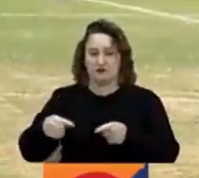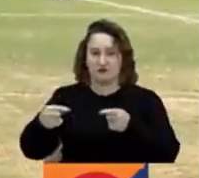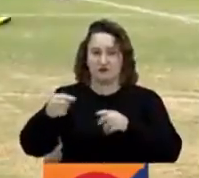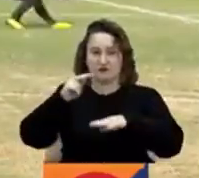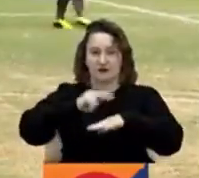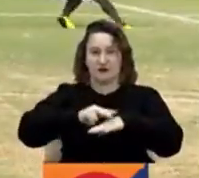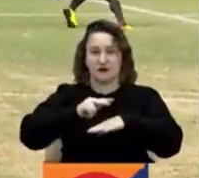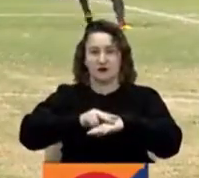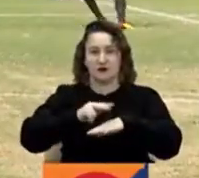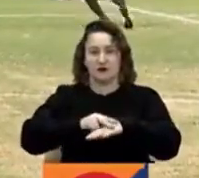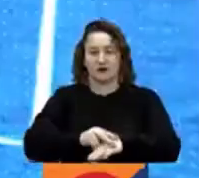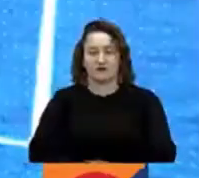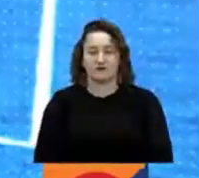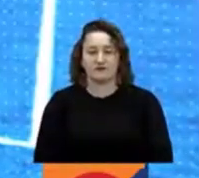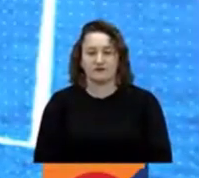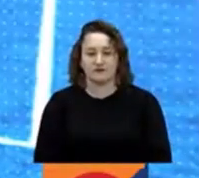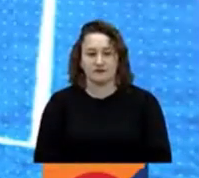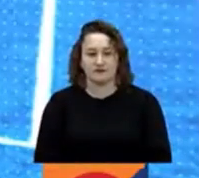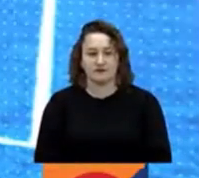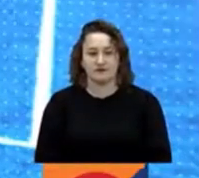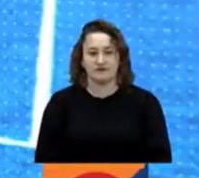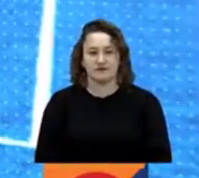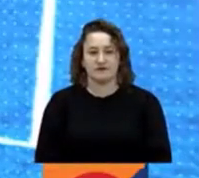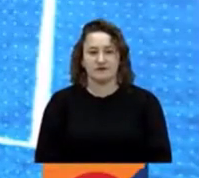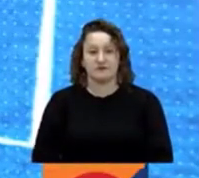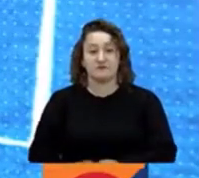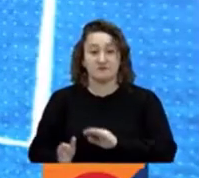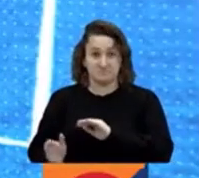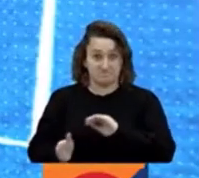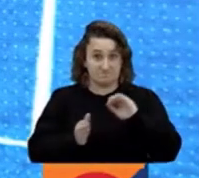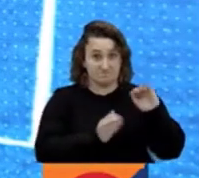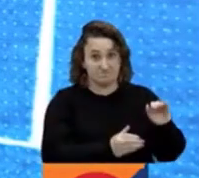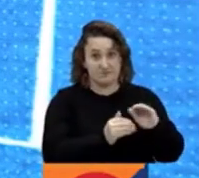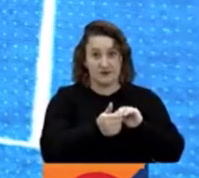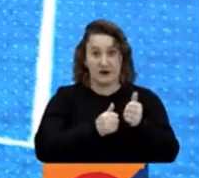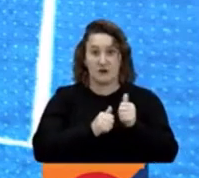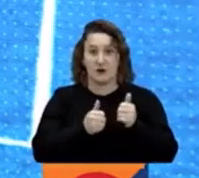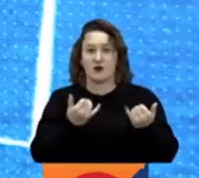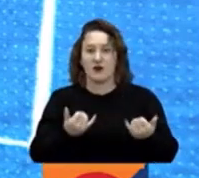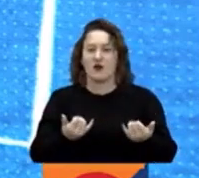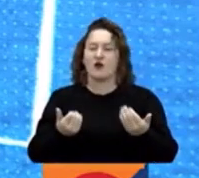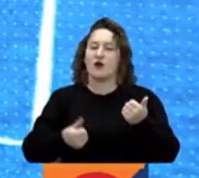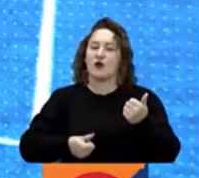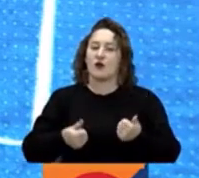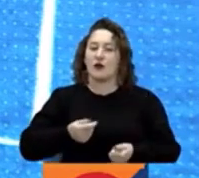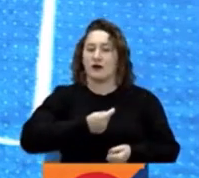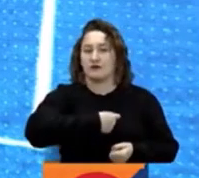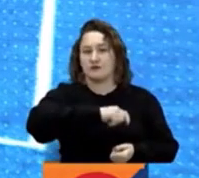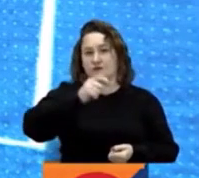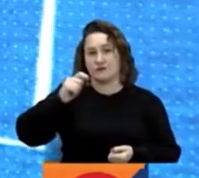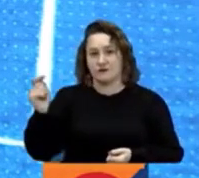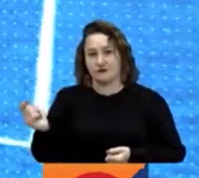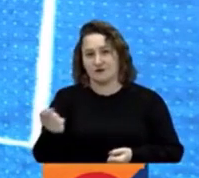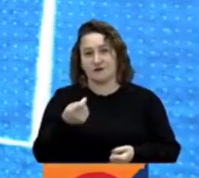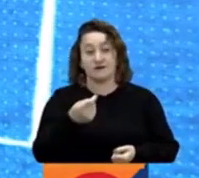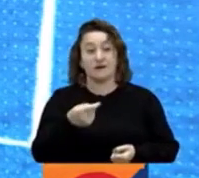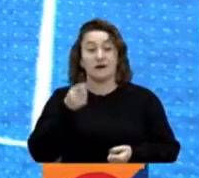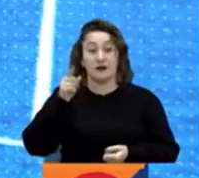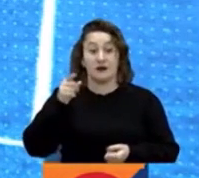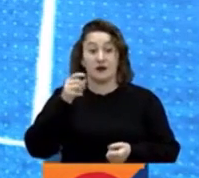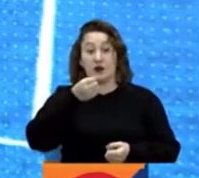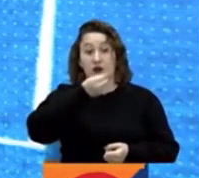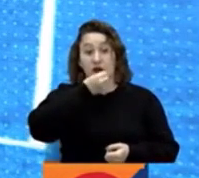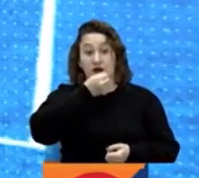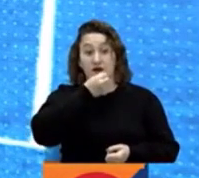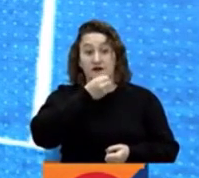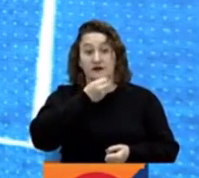en el Pascual Guerrero. Cambiamos de disciplina deportiva, pasamos ahora al mundo de tenis y ahí tenemos noticias por cuenta